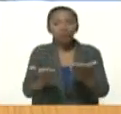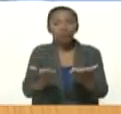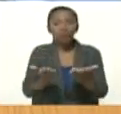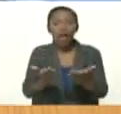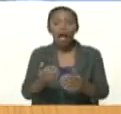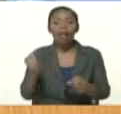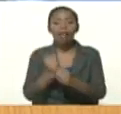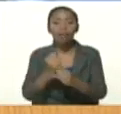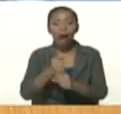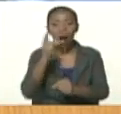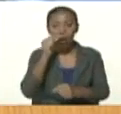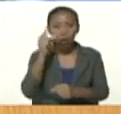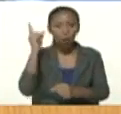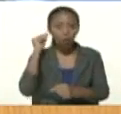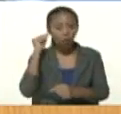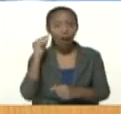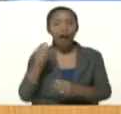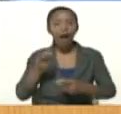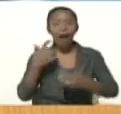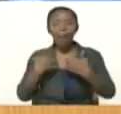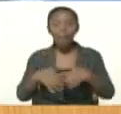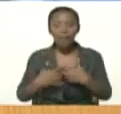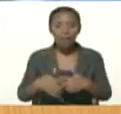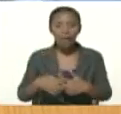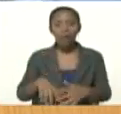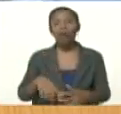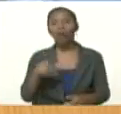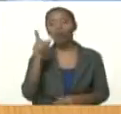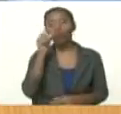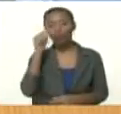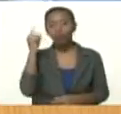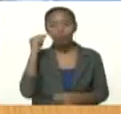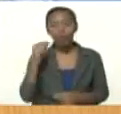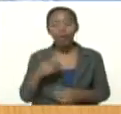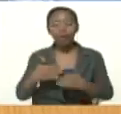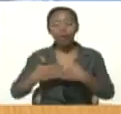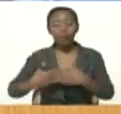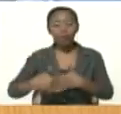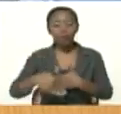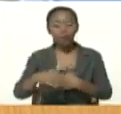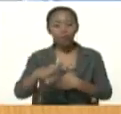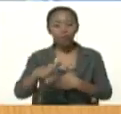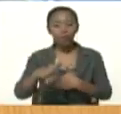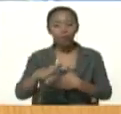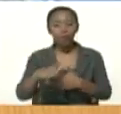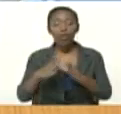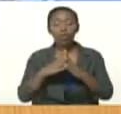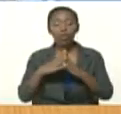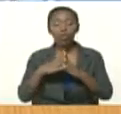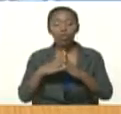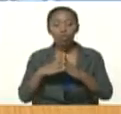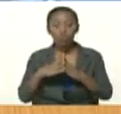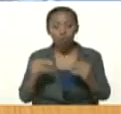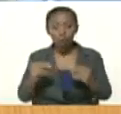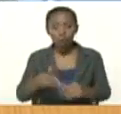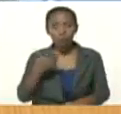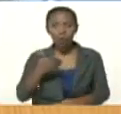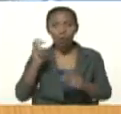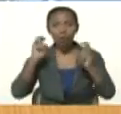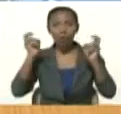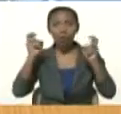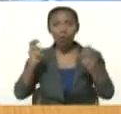la trabajadora, al comerciante, al empresario, que nos haga avanzar en todos los sentidos. Por aquí también tengo